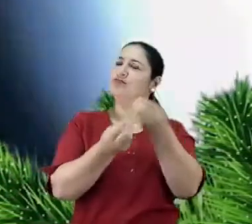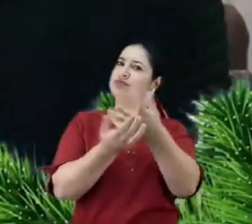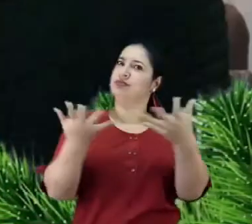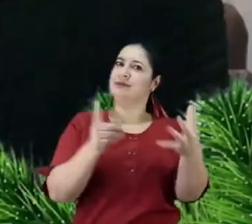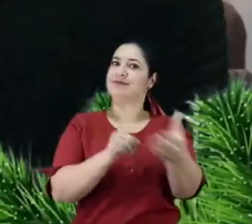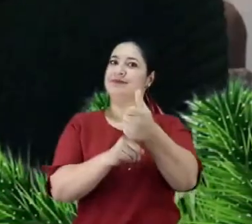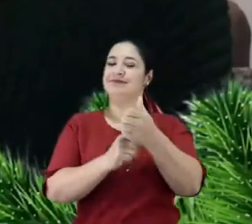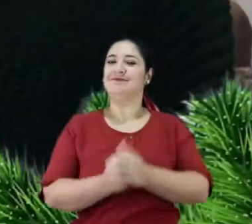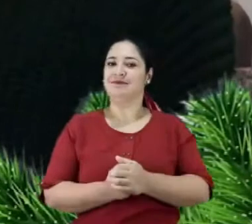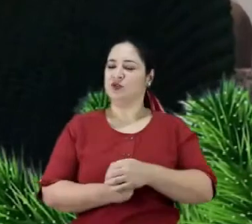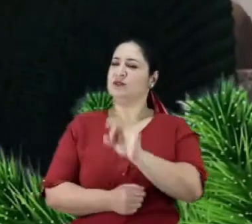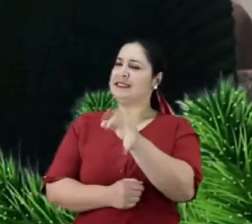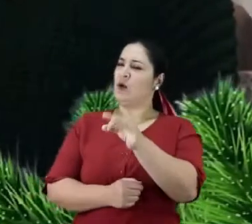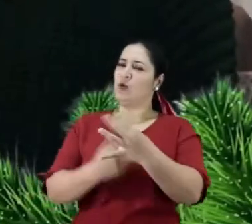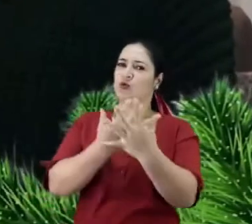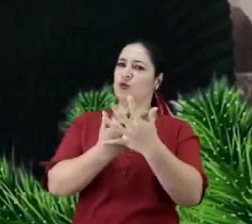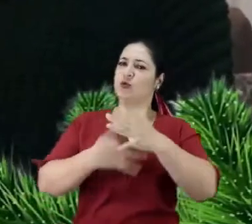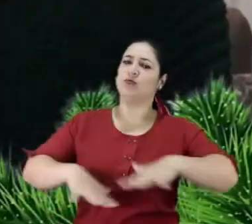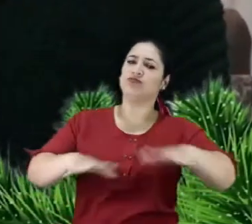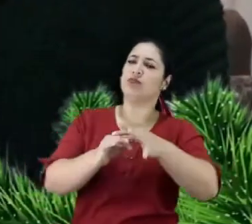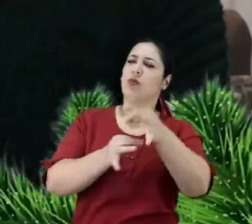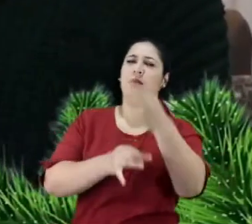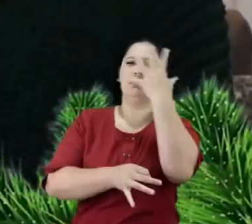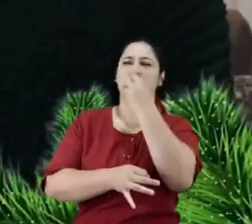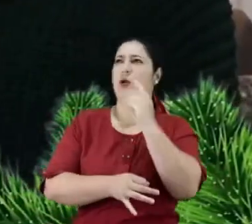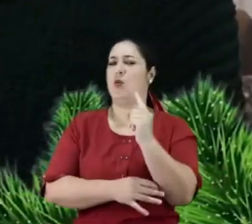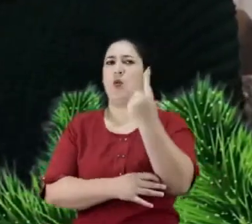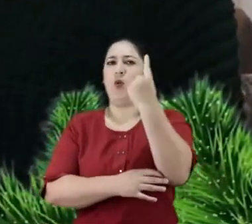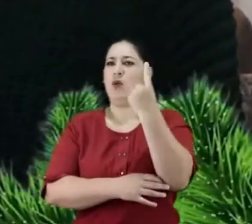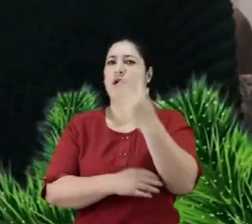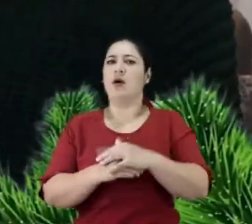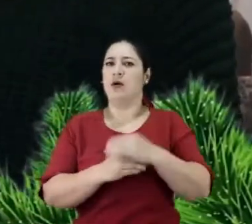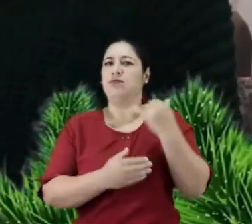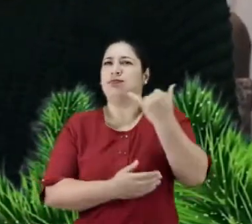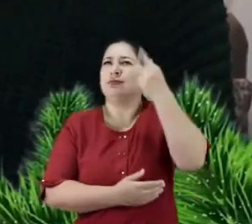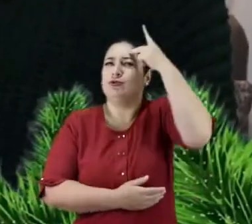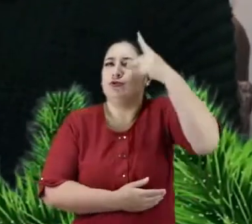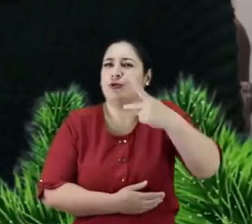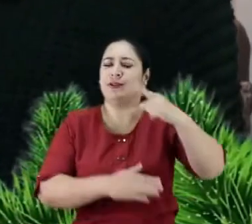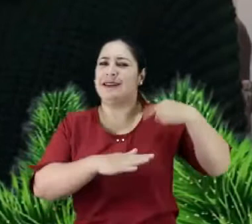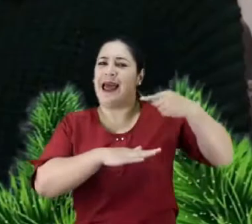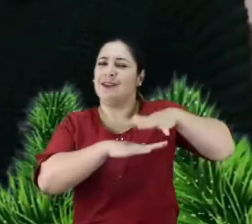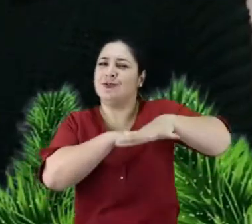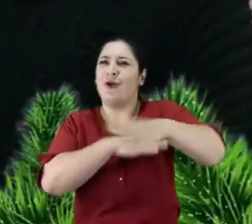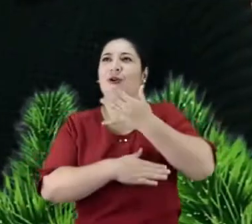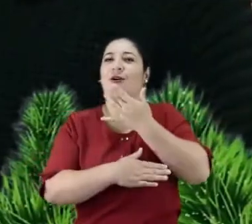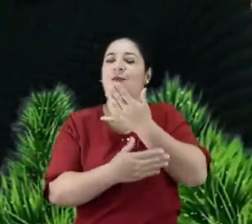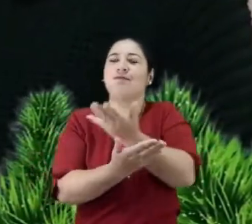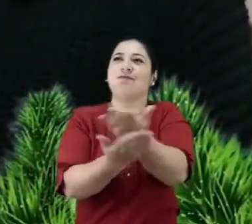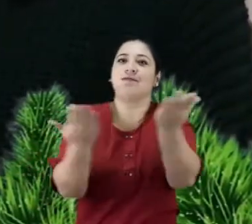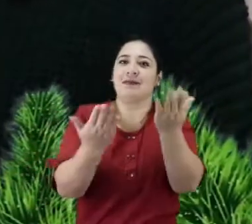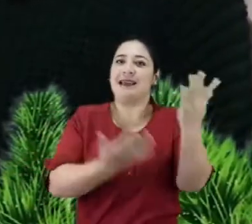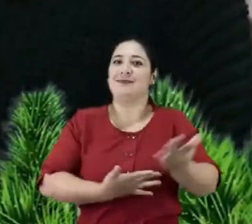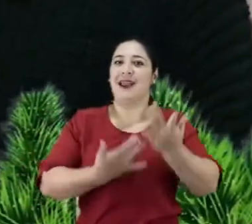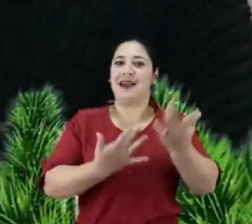Estoy convencido de que Sonsón es un pueblo único y maravilloso, lleno de historia, de tradición, de colores, de